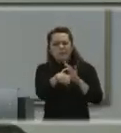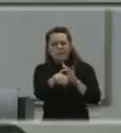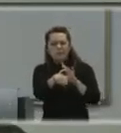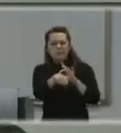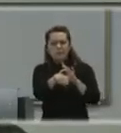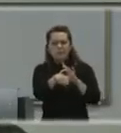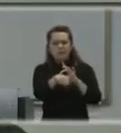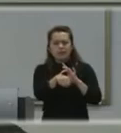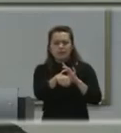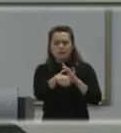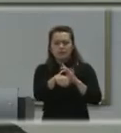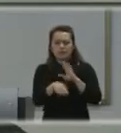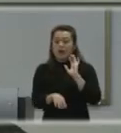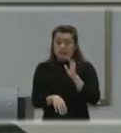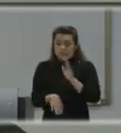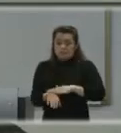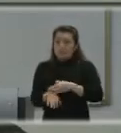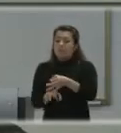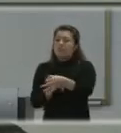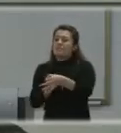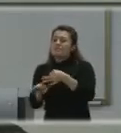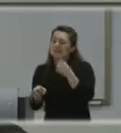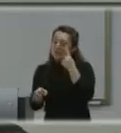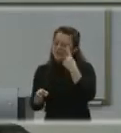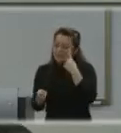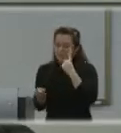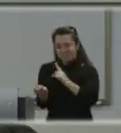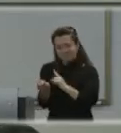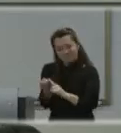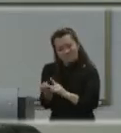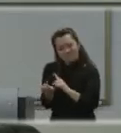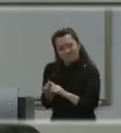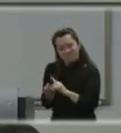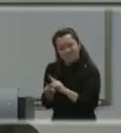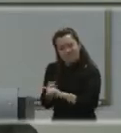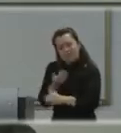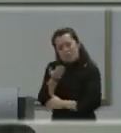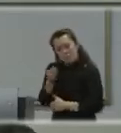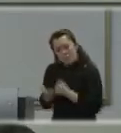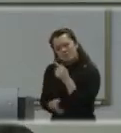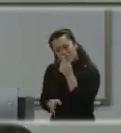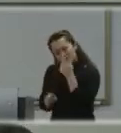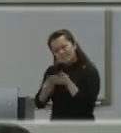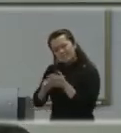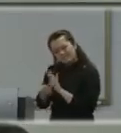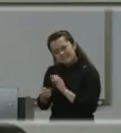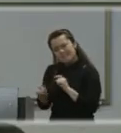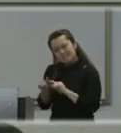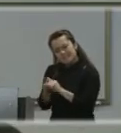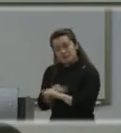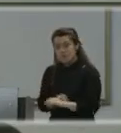en cabeza suya de explicarle a la persona que está bajo interdicción en qué consiste el procedimiento al cual va a ser sometido,